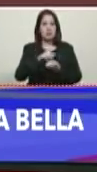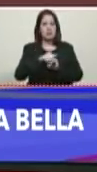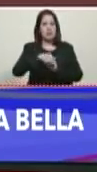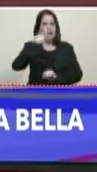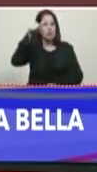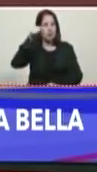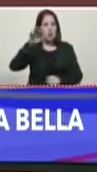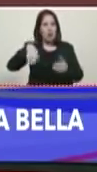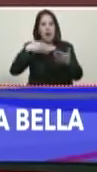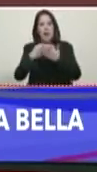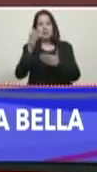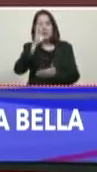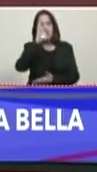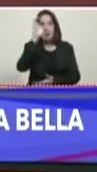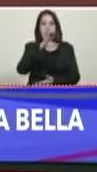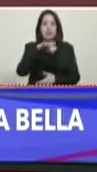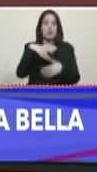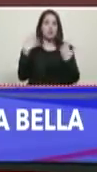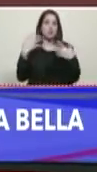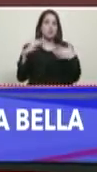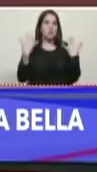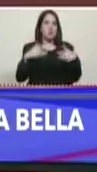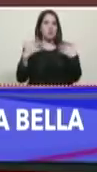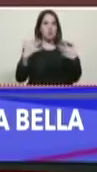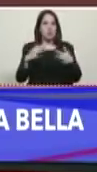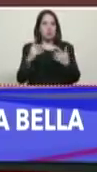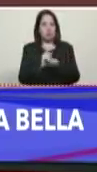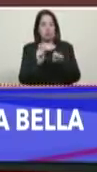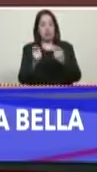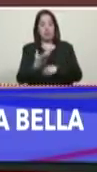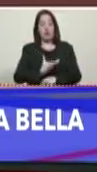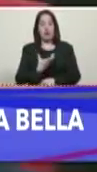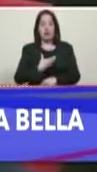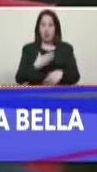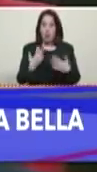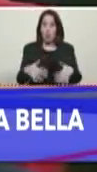caracas y llegó alcalde un hour a los tachirenses